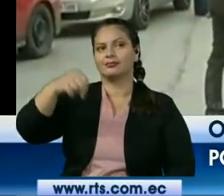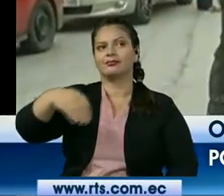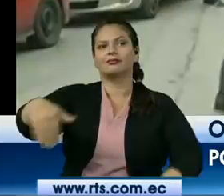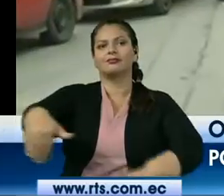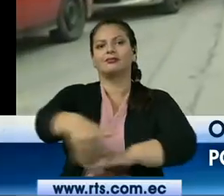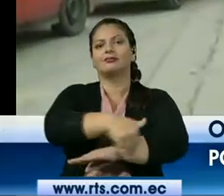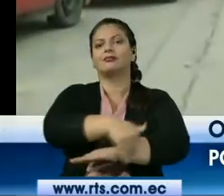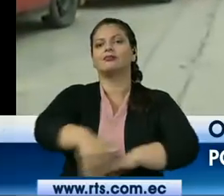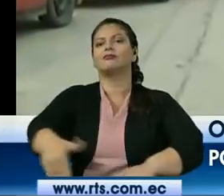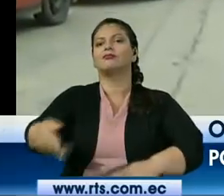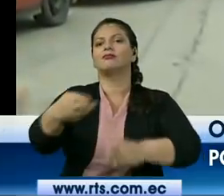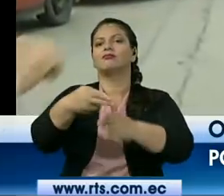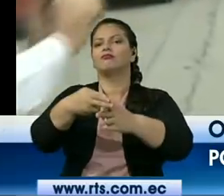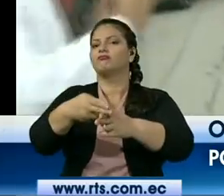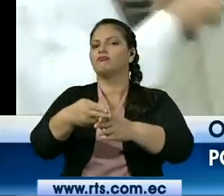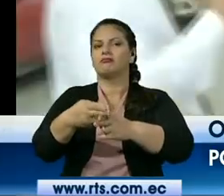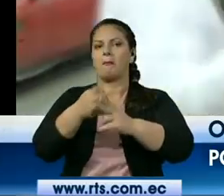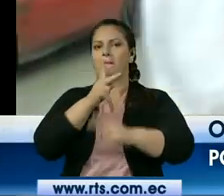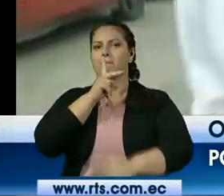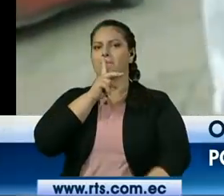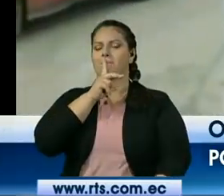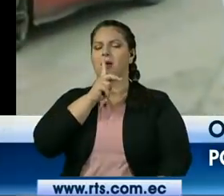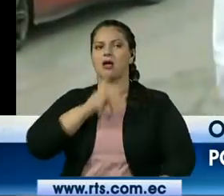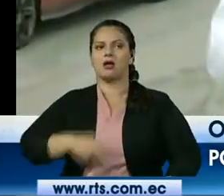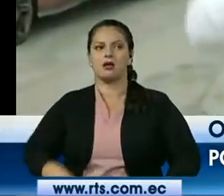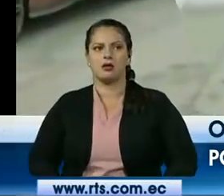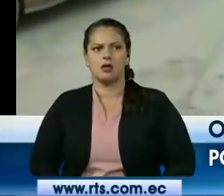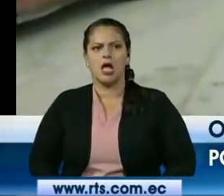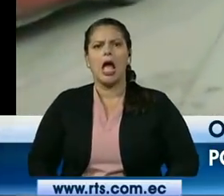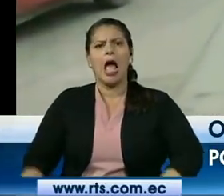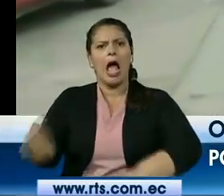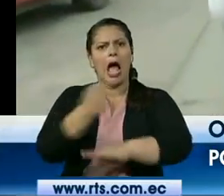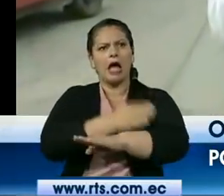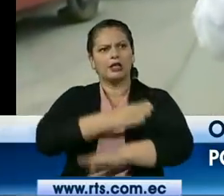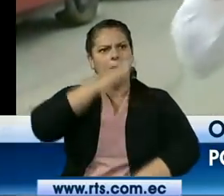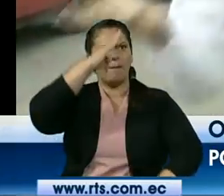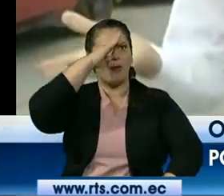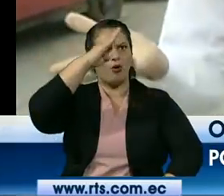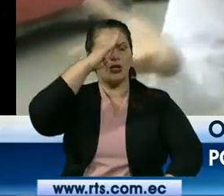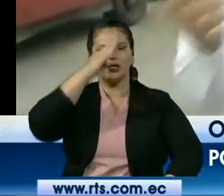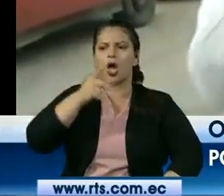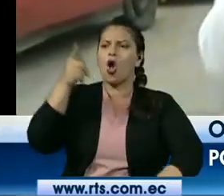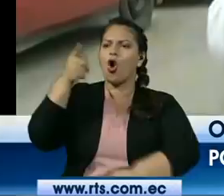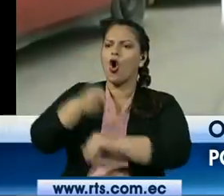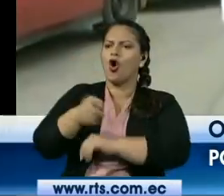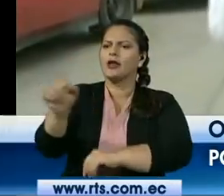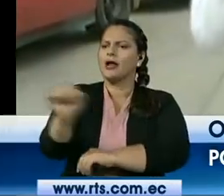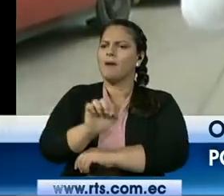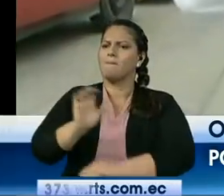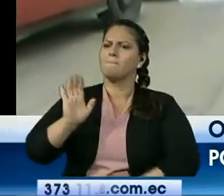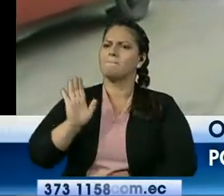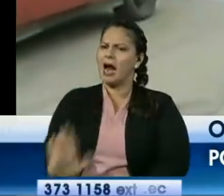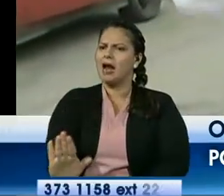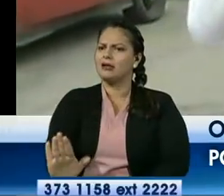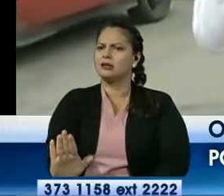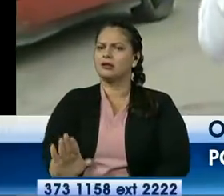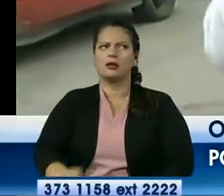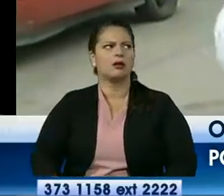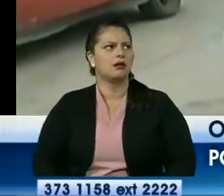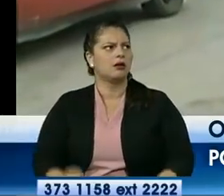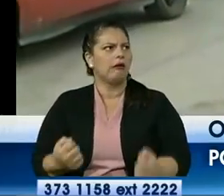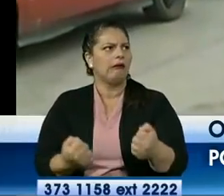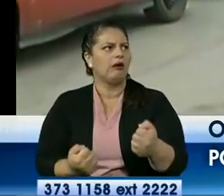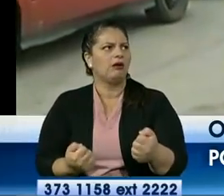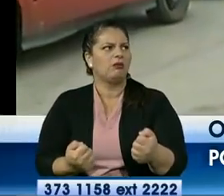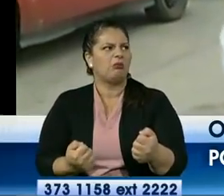pocos minutos un vehículo hizo caso omiso al control. Podríamos decir que se dio a la fuga, los agentes lo siguieron en las motocicletas. Más